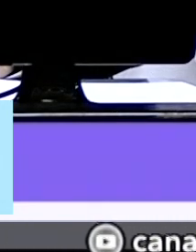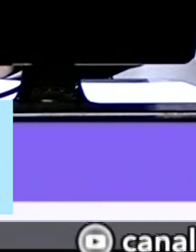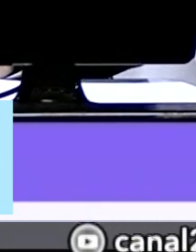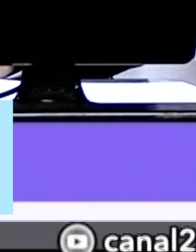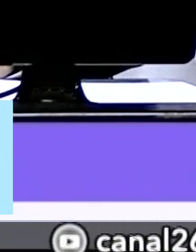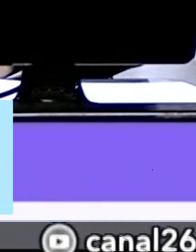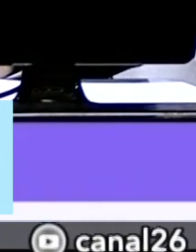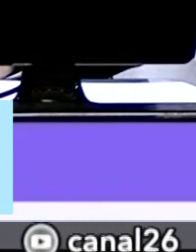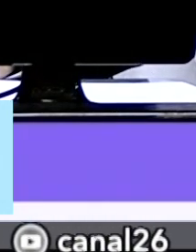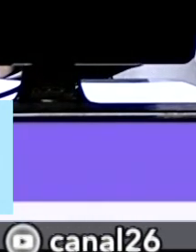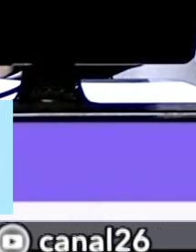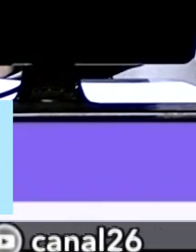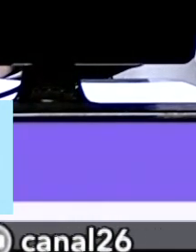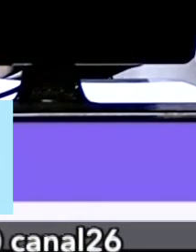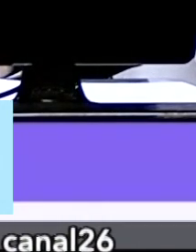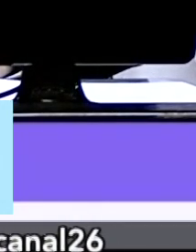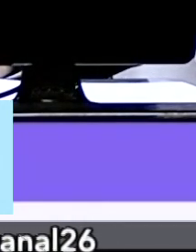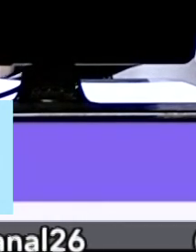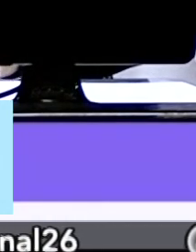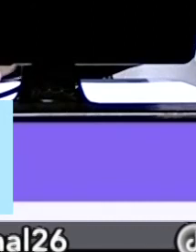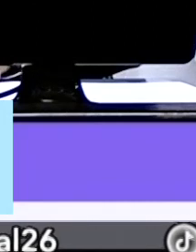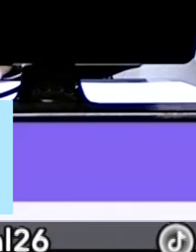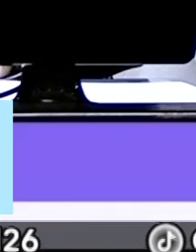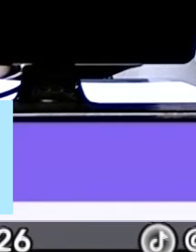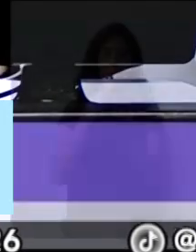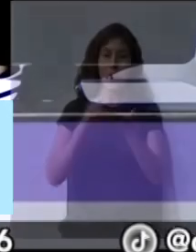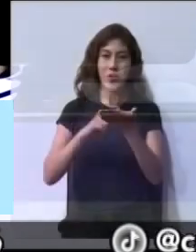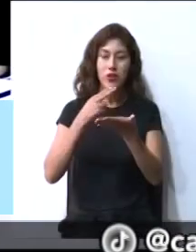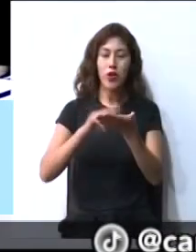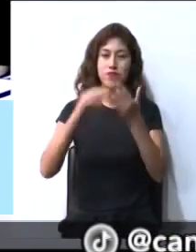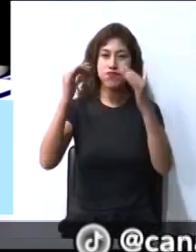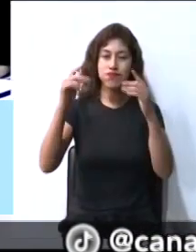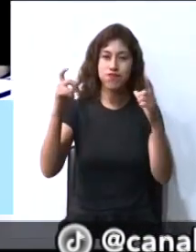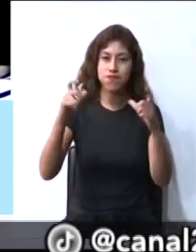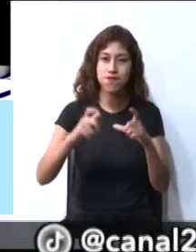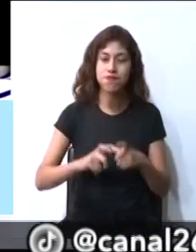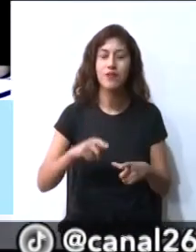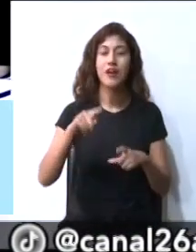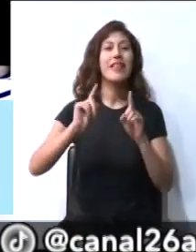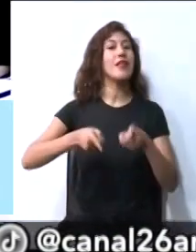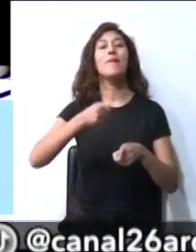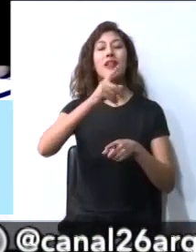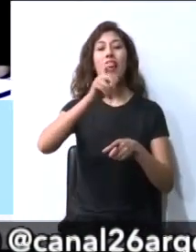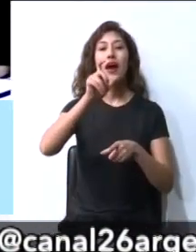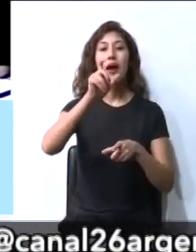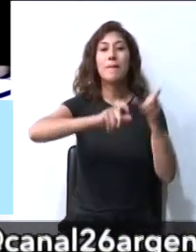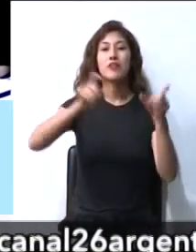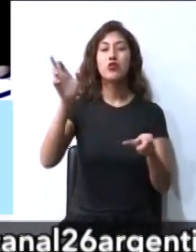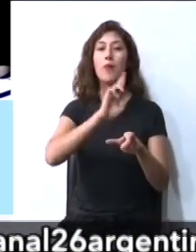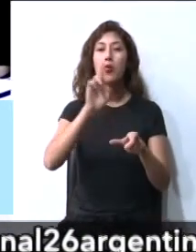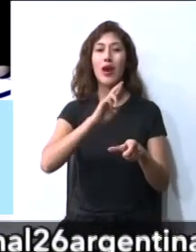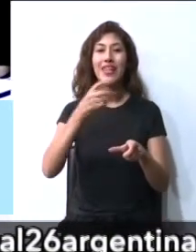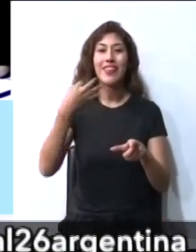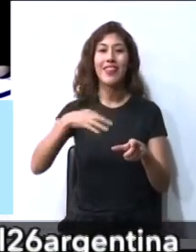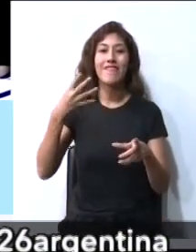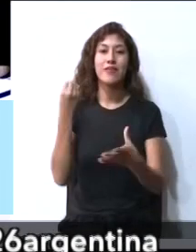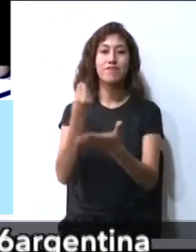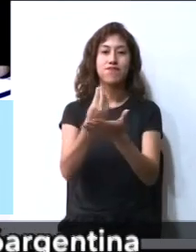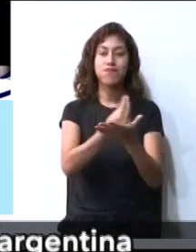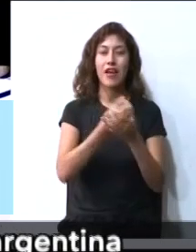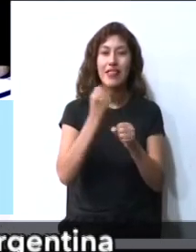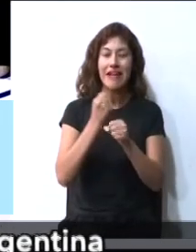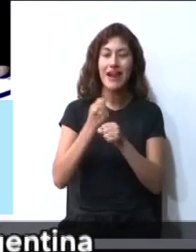sector privado, que siga bajando impuestos, que impulse una mayor inclusión de las mujeres en el mercado laboral y que tenga como nuevo desafío